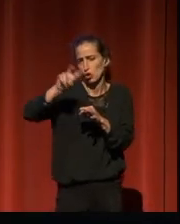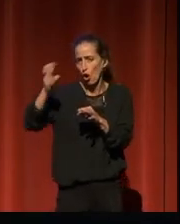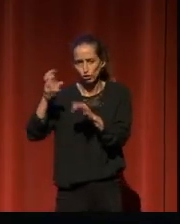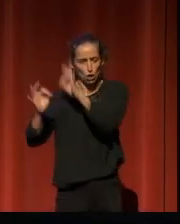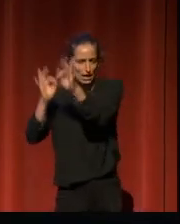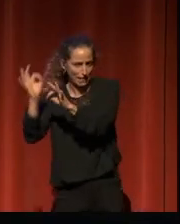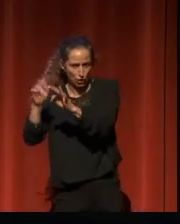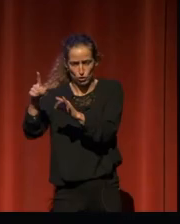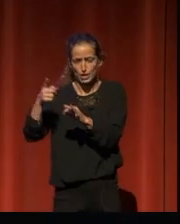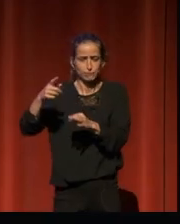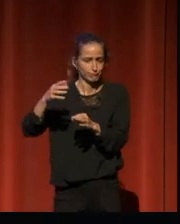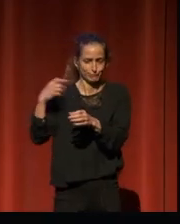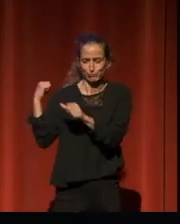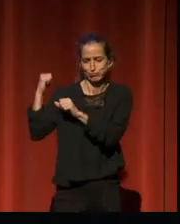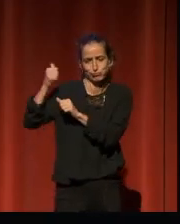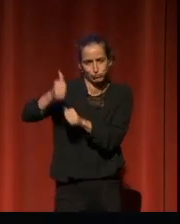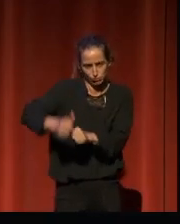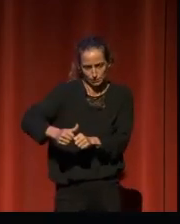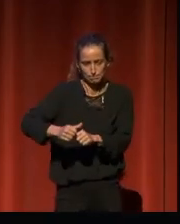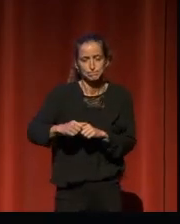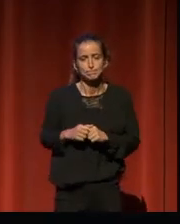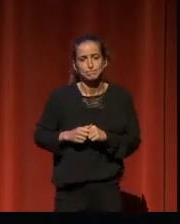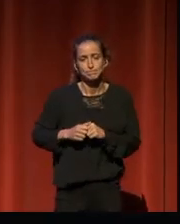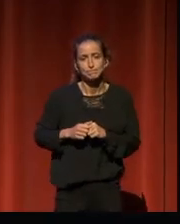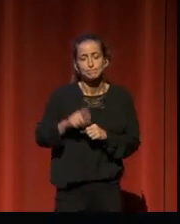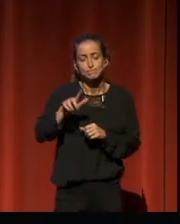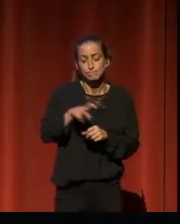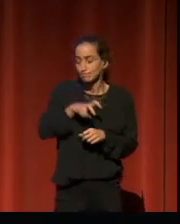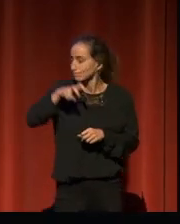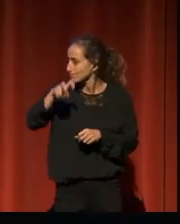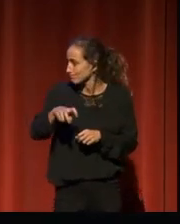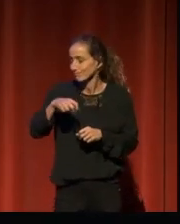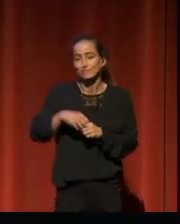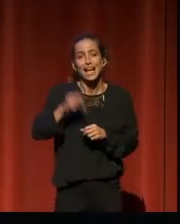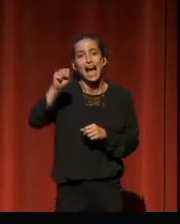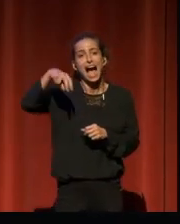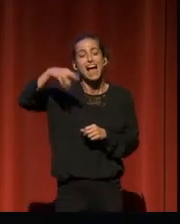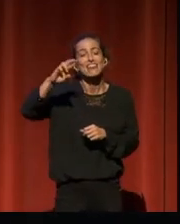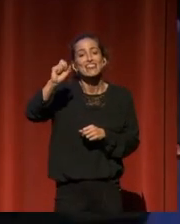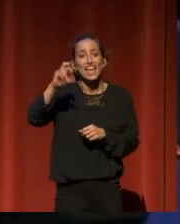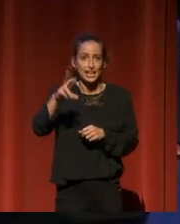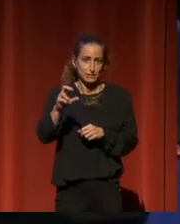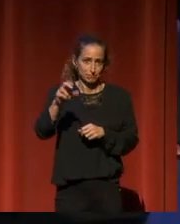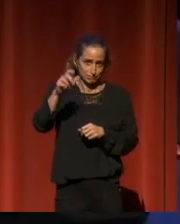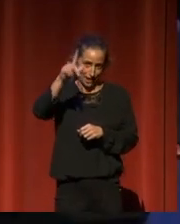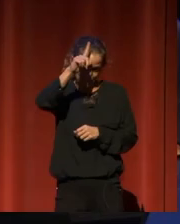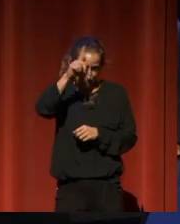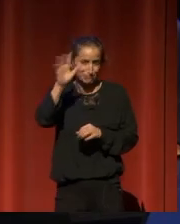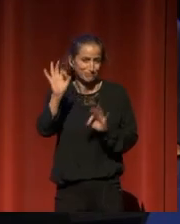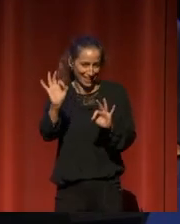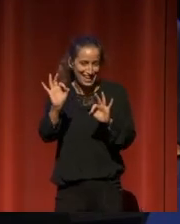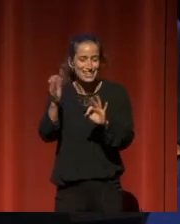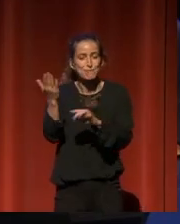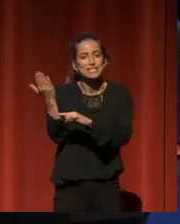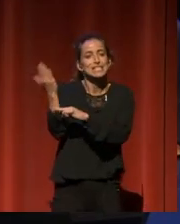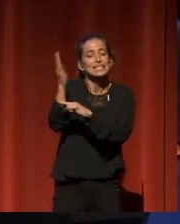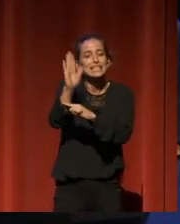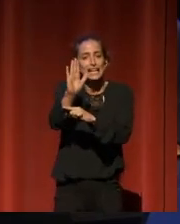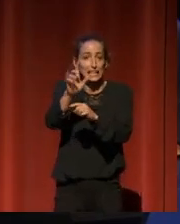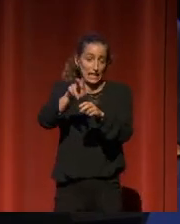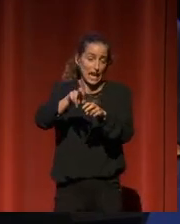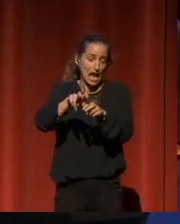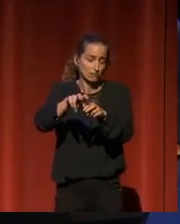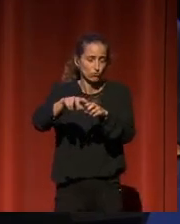venda Gates a continuación tenemos a arne wersen que está hoy aquí en calidad de representante de la junta directiva de